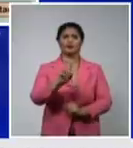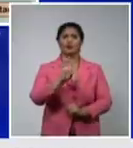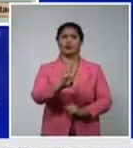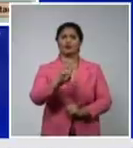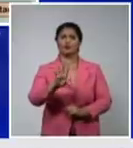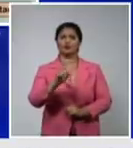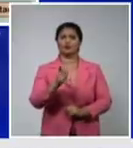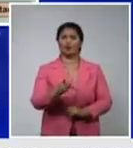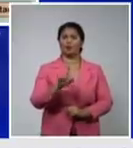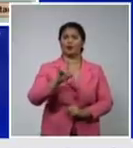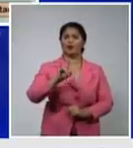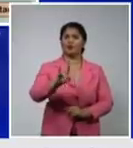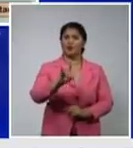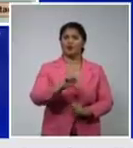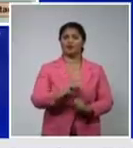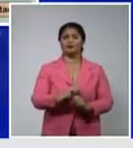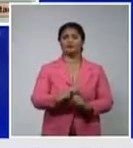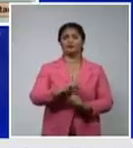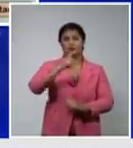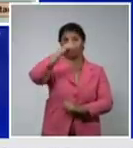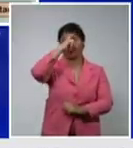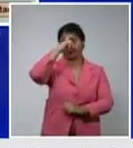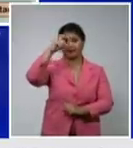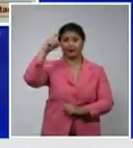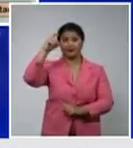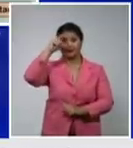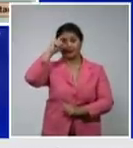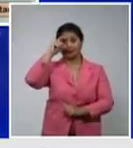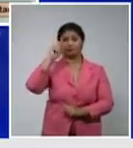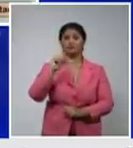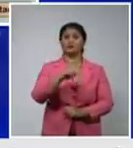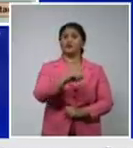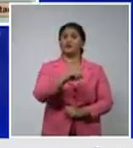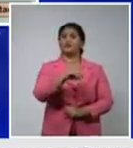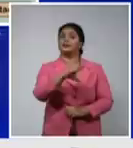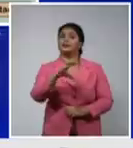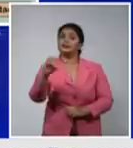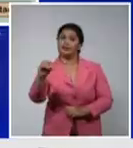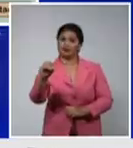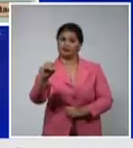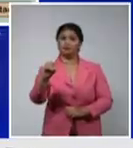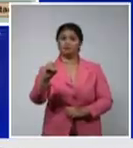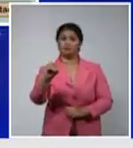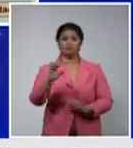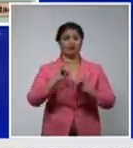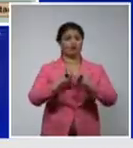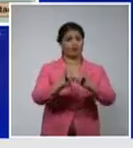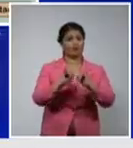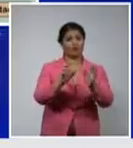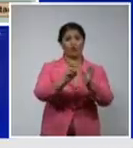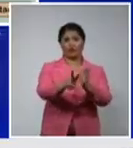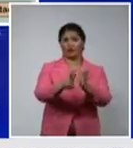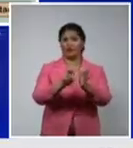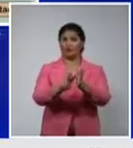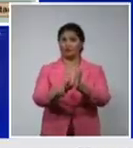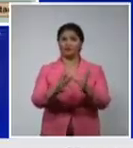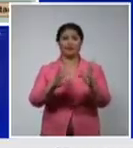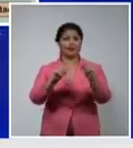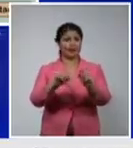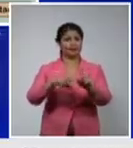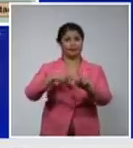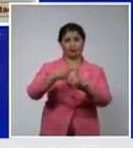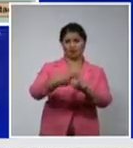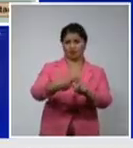144,9 y Santi Espíritus a 100 por 100.000 habitantes. Esto, recuerden, que